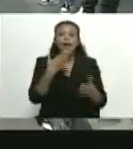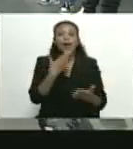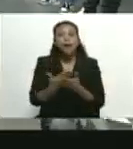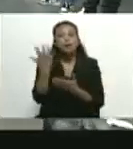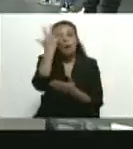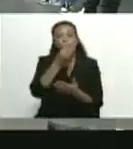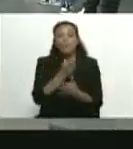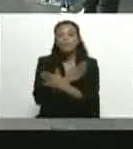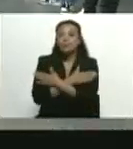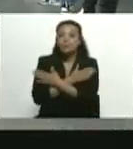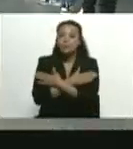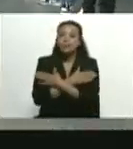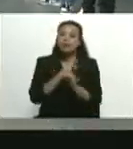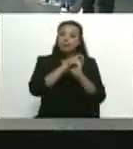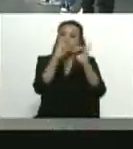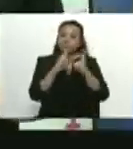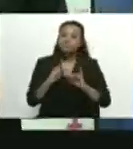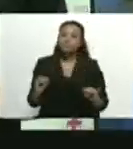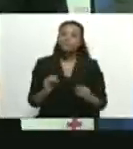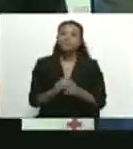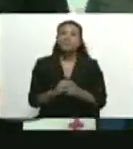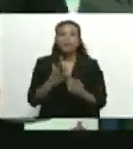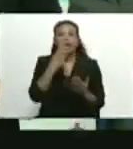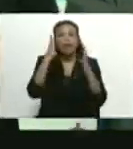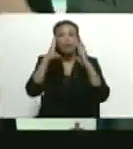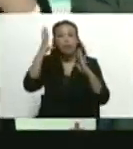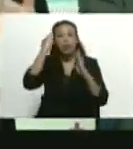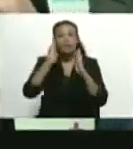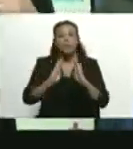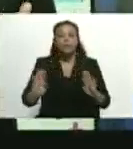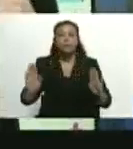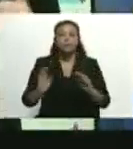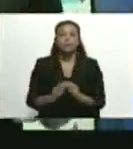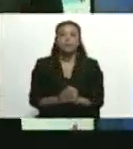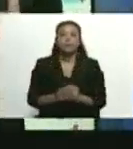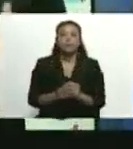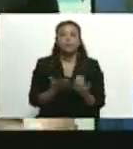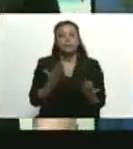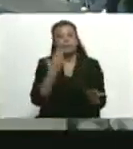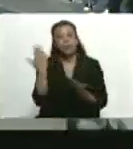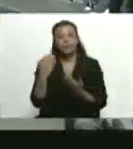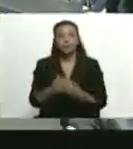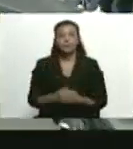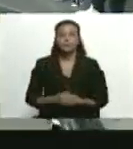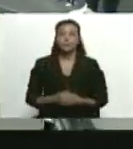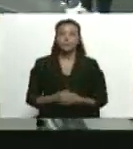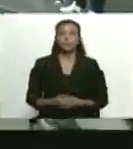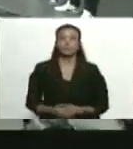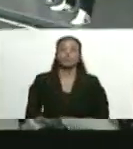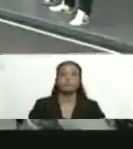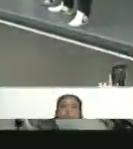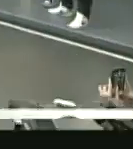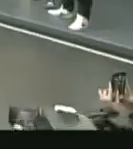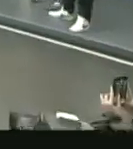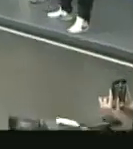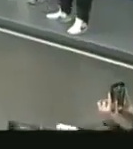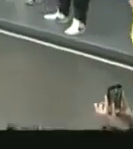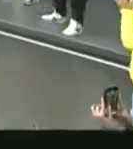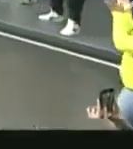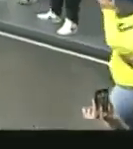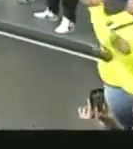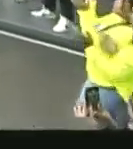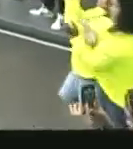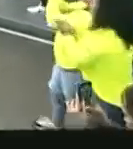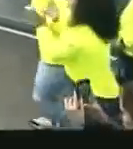muchachos. Felicidades. Que Dios los bendiga. Y bueno, música, maestro, suéltale. Dale volumen. Llévatelo.